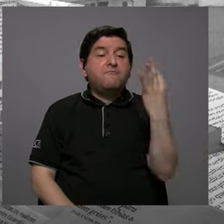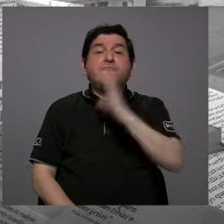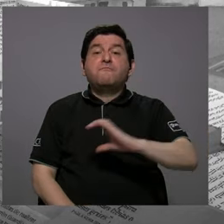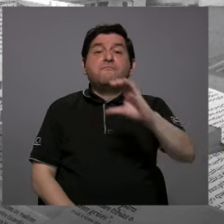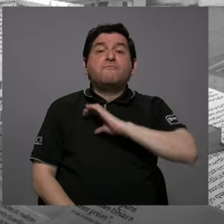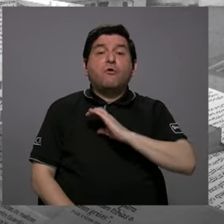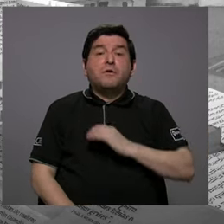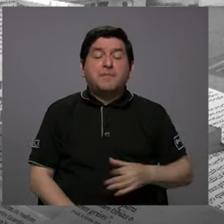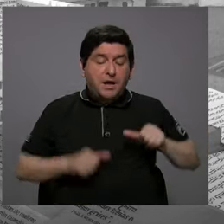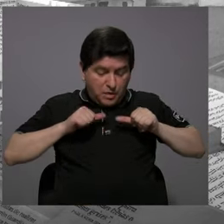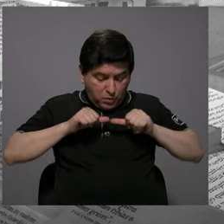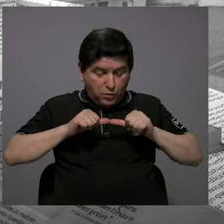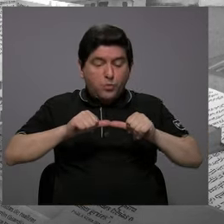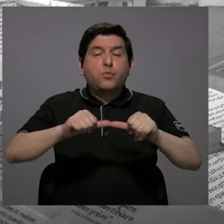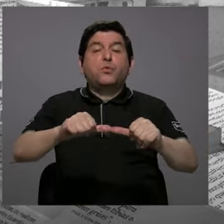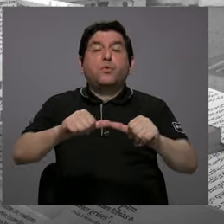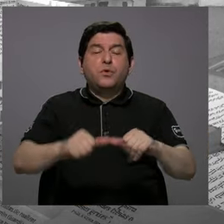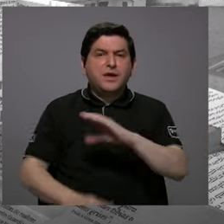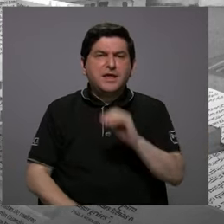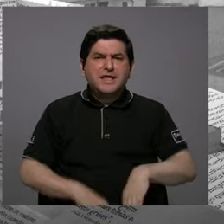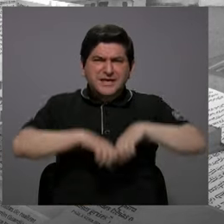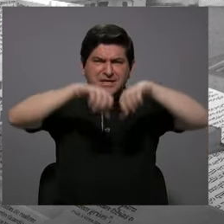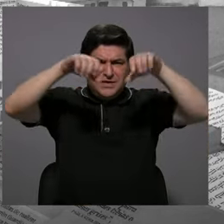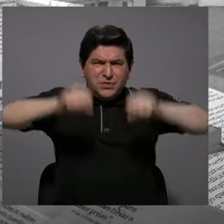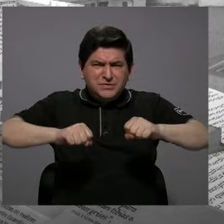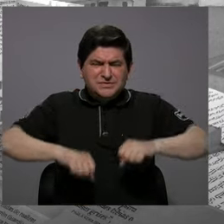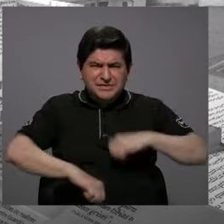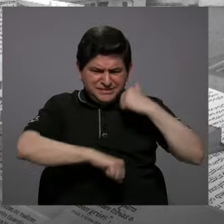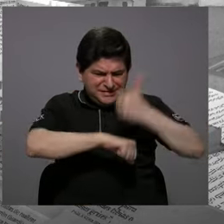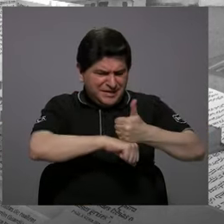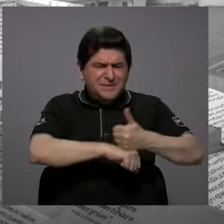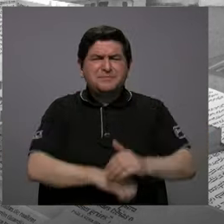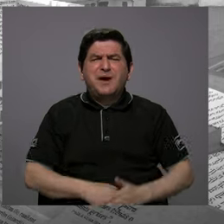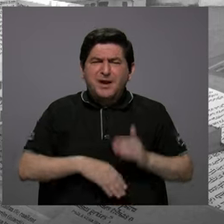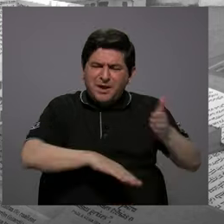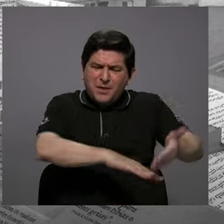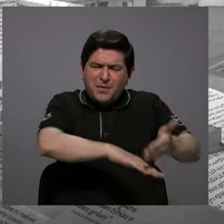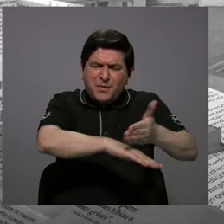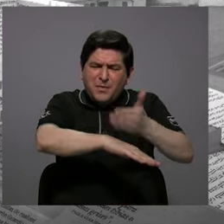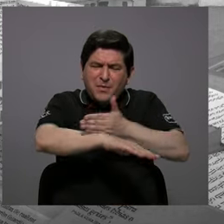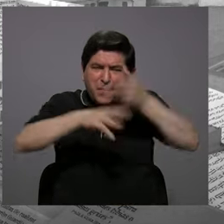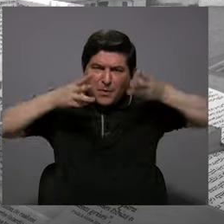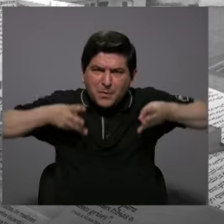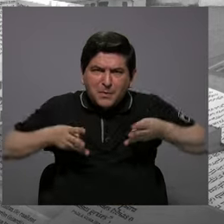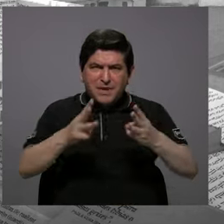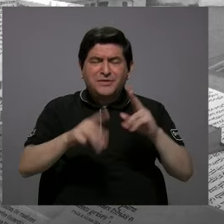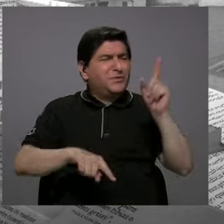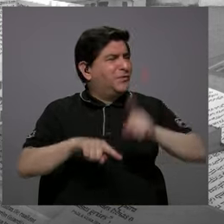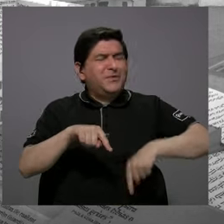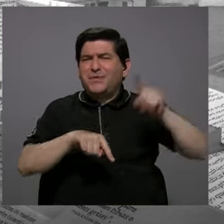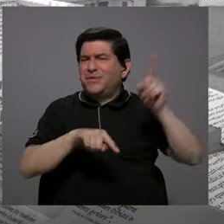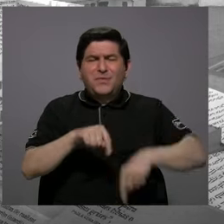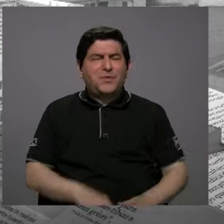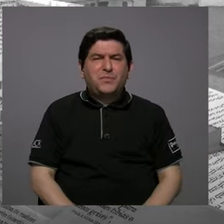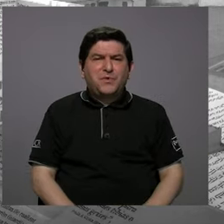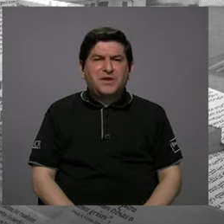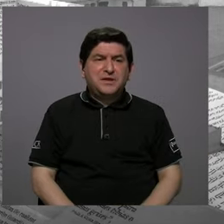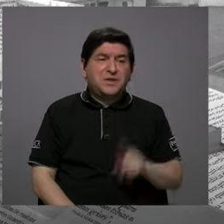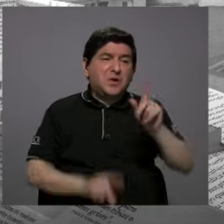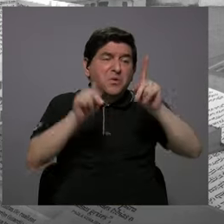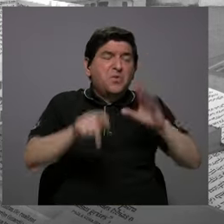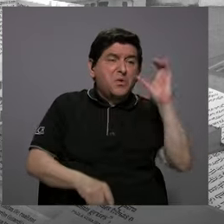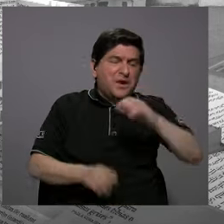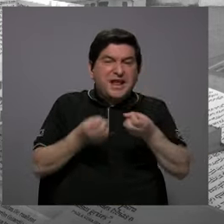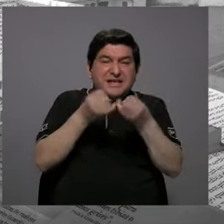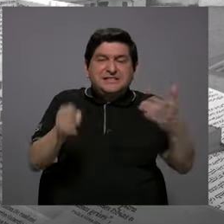comportamiento y a su vez tiene que ser sistematizado progresivo metódico no puede ser que alguien busque sin